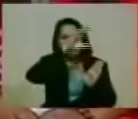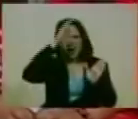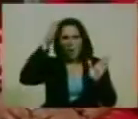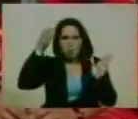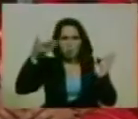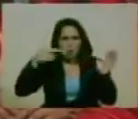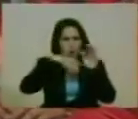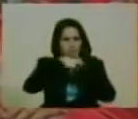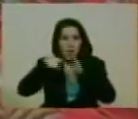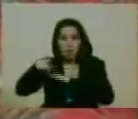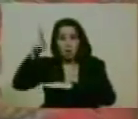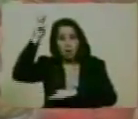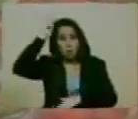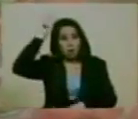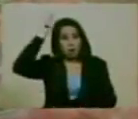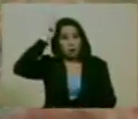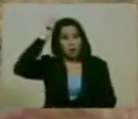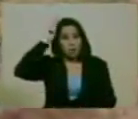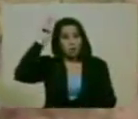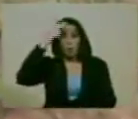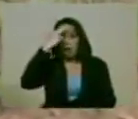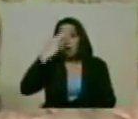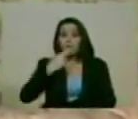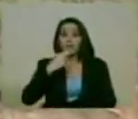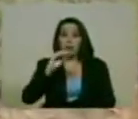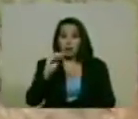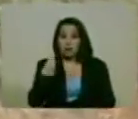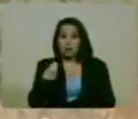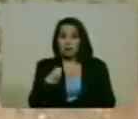de Guaycaipuro en Los Teques.